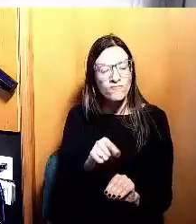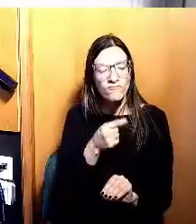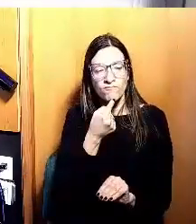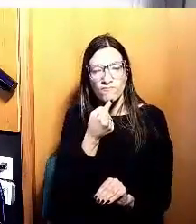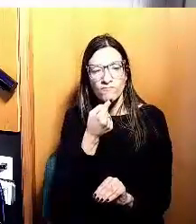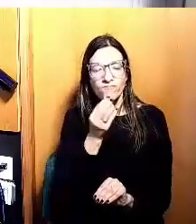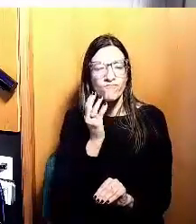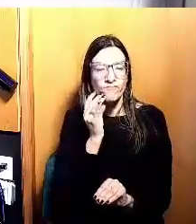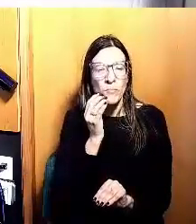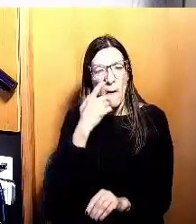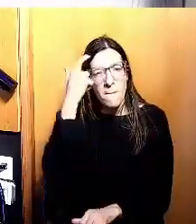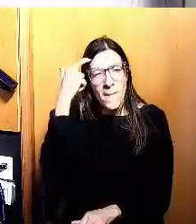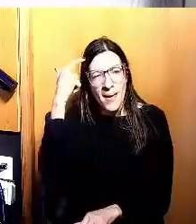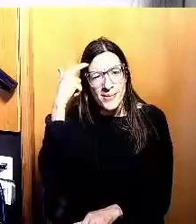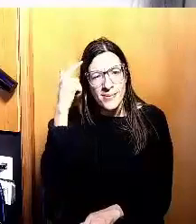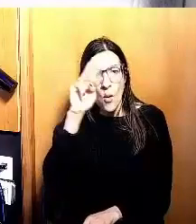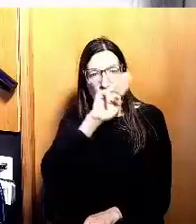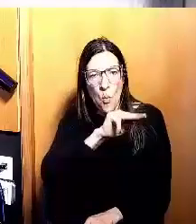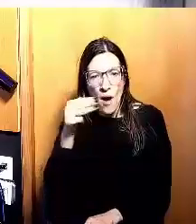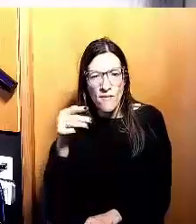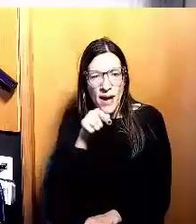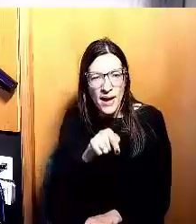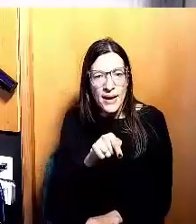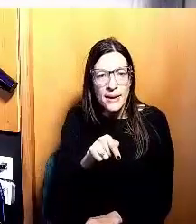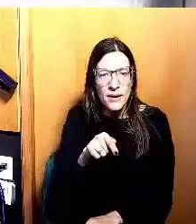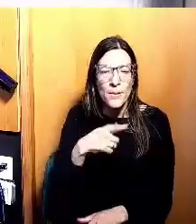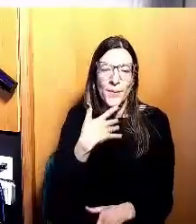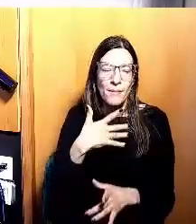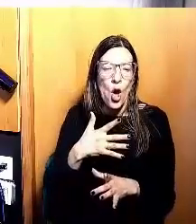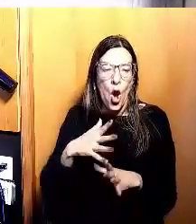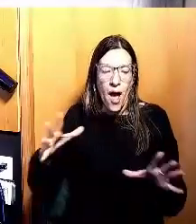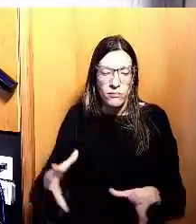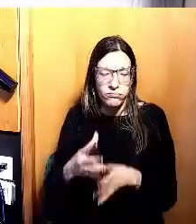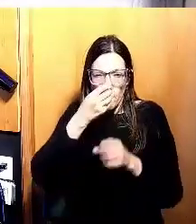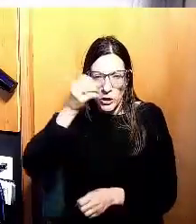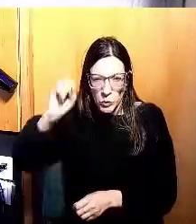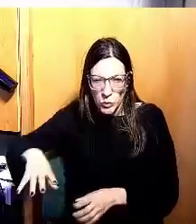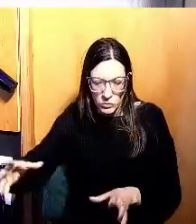la recurrencia de sitios de disposición de residuos informal es